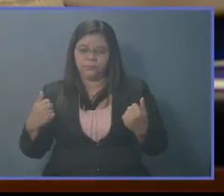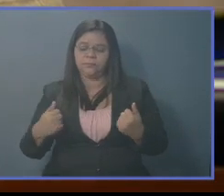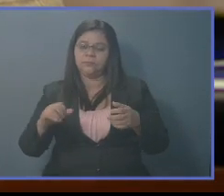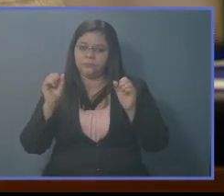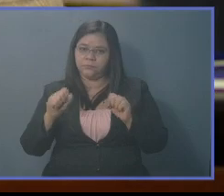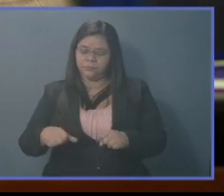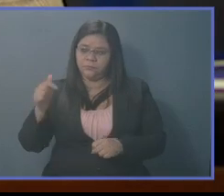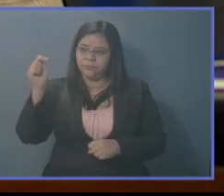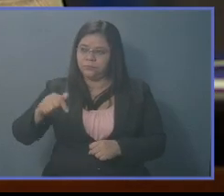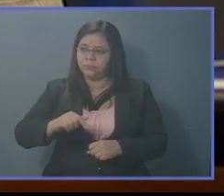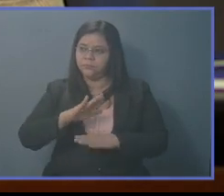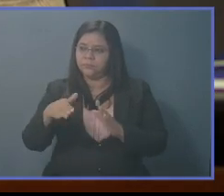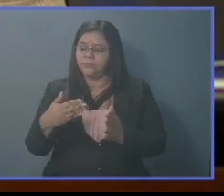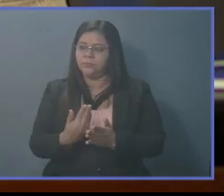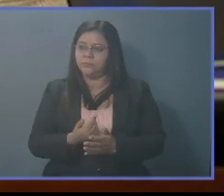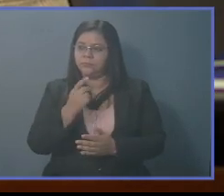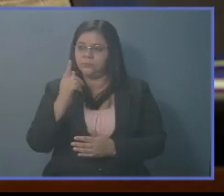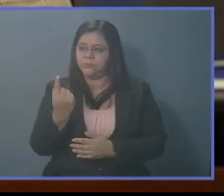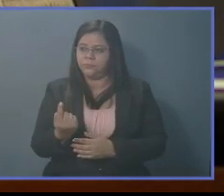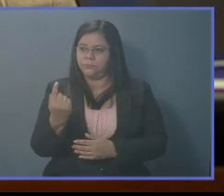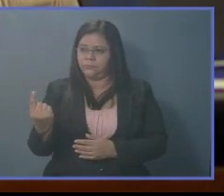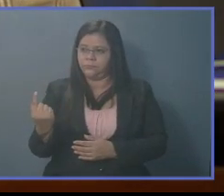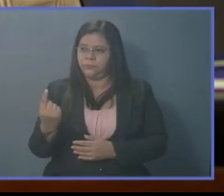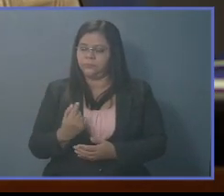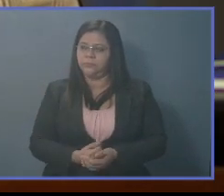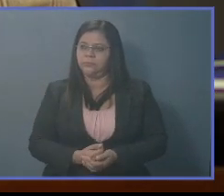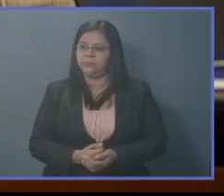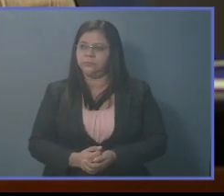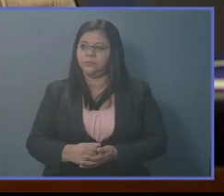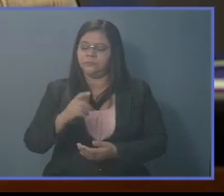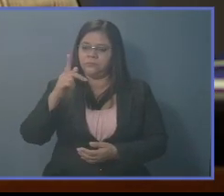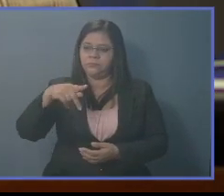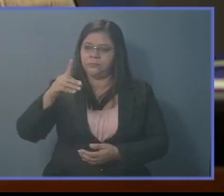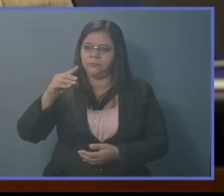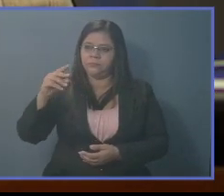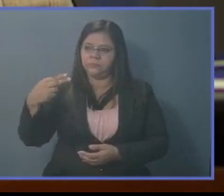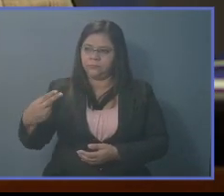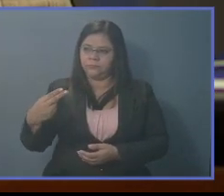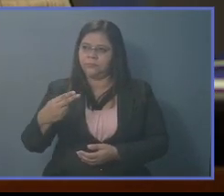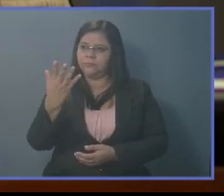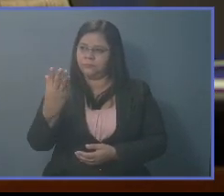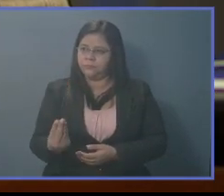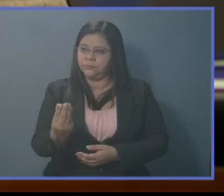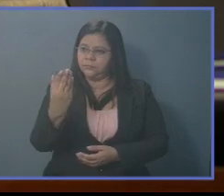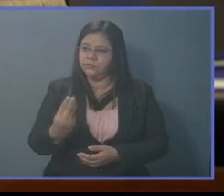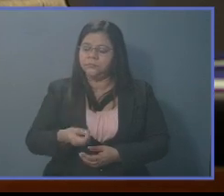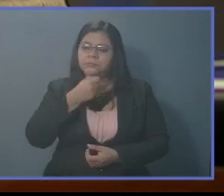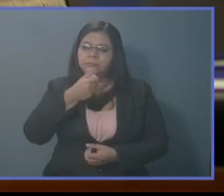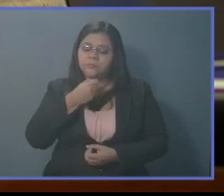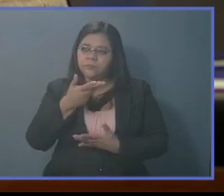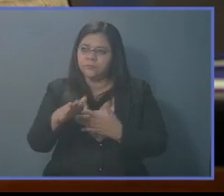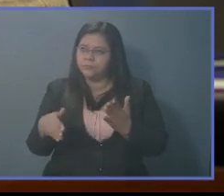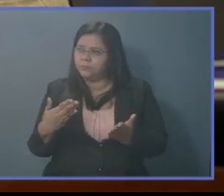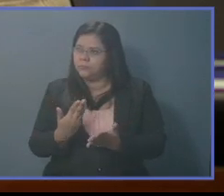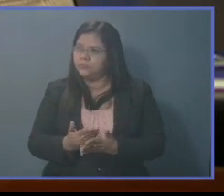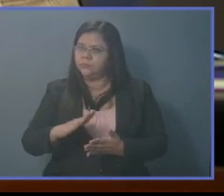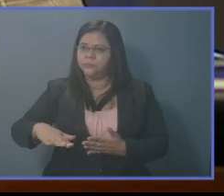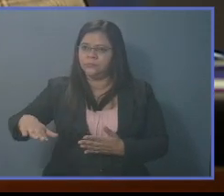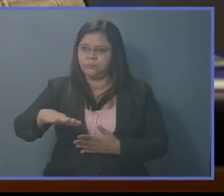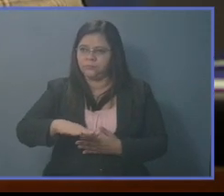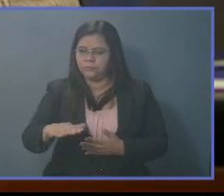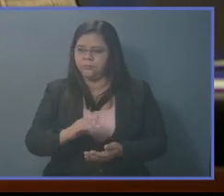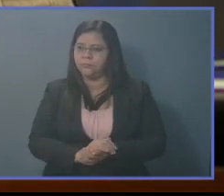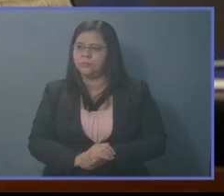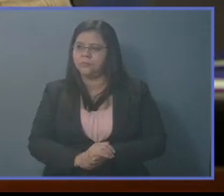remitir y actualizar al Procurador para la Defensa de los Derechos Humanos diariamente la información de los lugares que se utilicen como centros